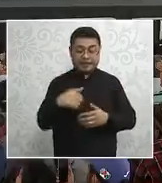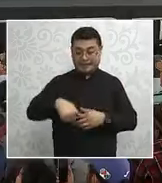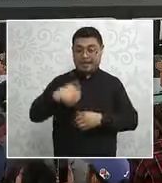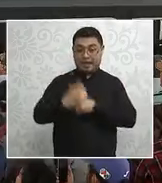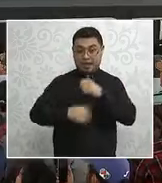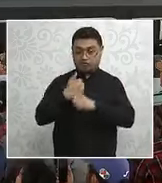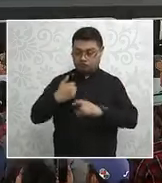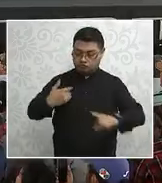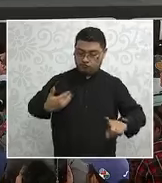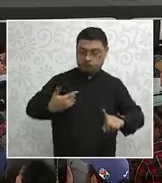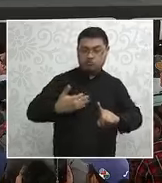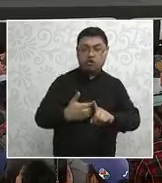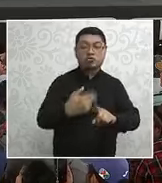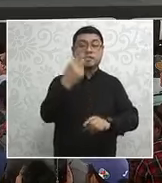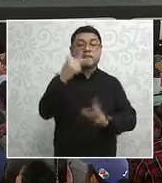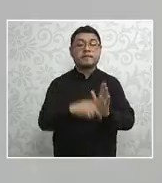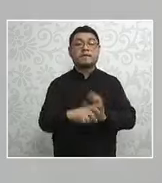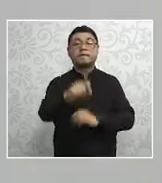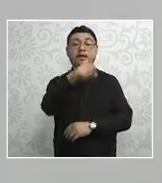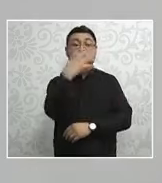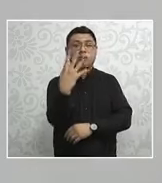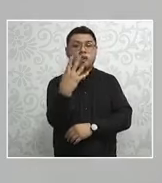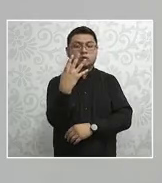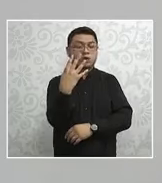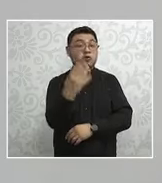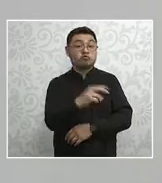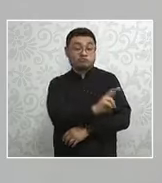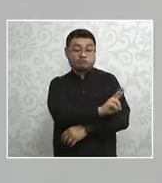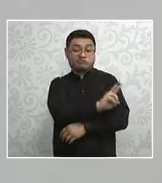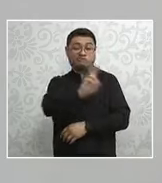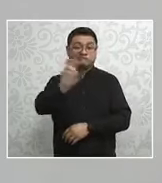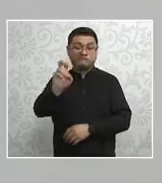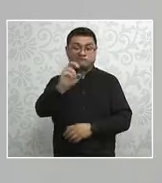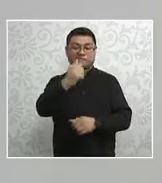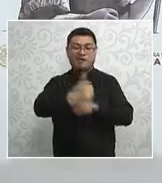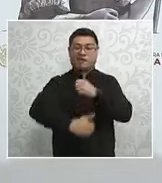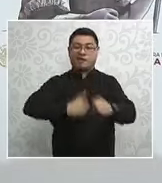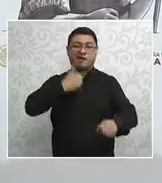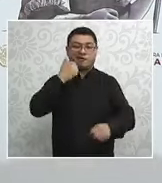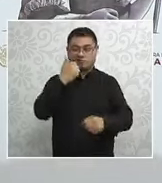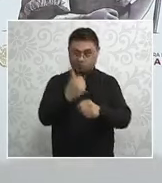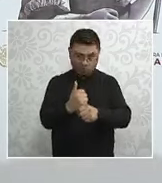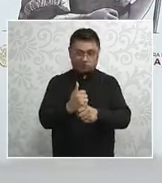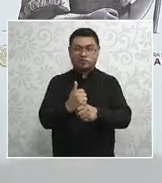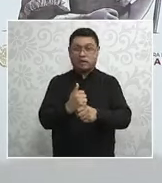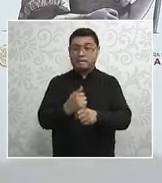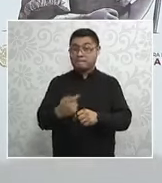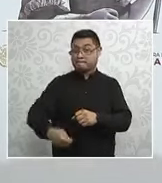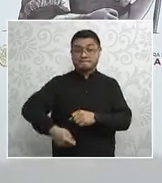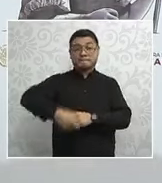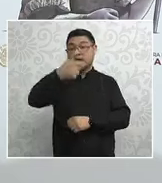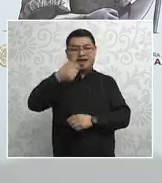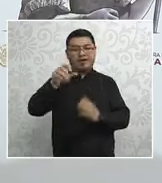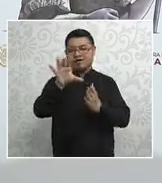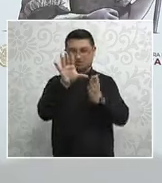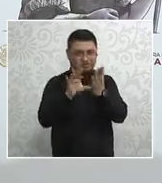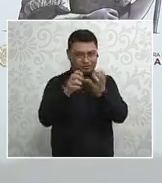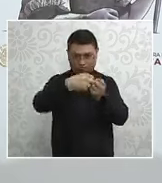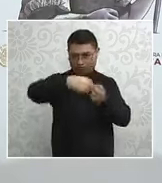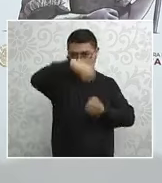2024 estamos cumpliendo 200 años de la primera Constitución de la